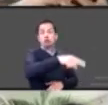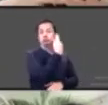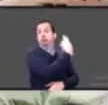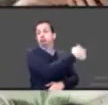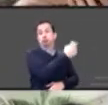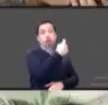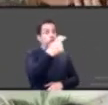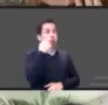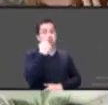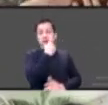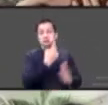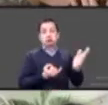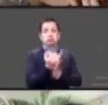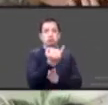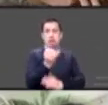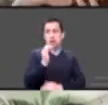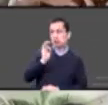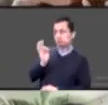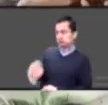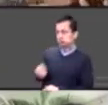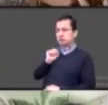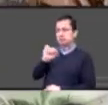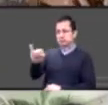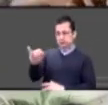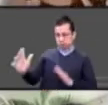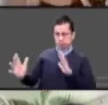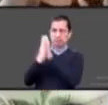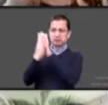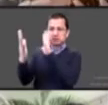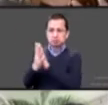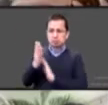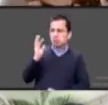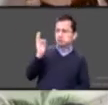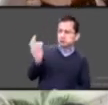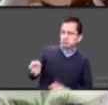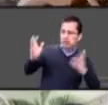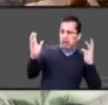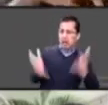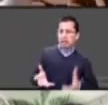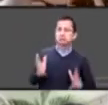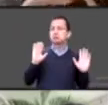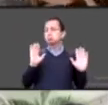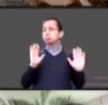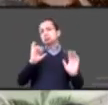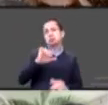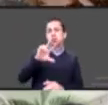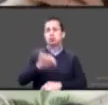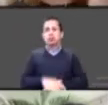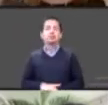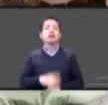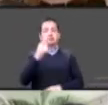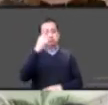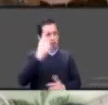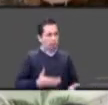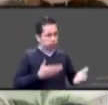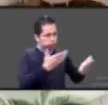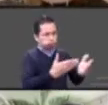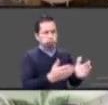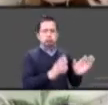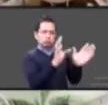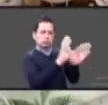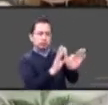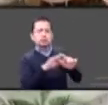cambio, donde se les ofrezcan tanto habilidades, liderazgo, competencias académicas, es decir,